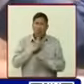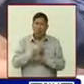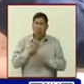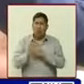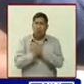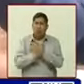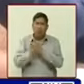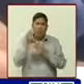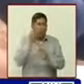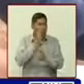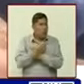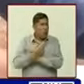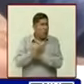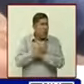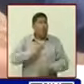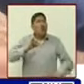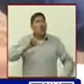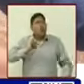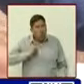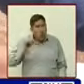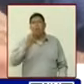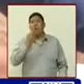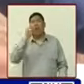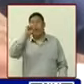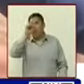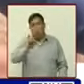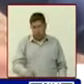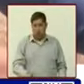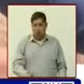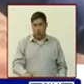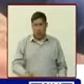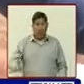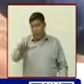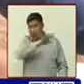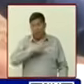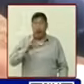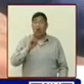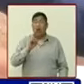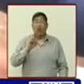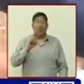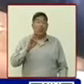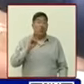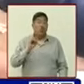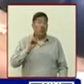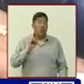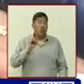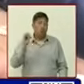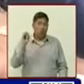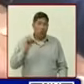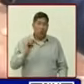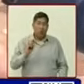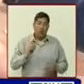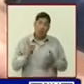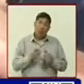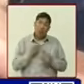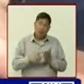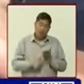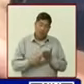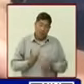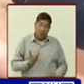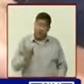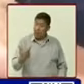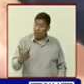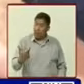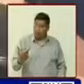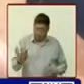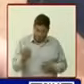al ingreso? Pregunta que yo me hago, porque ahí en el condominio del Urubó no entramos, por ejemplo, si no presentamos nuestro carnet,